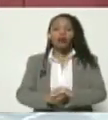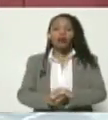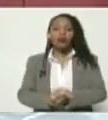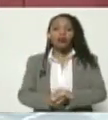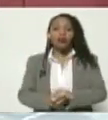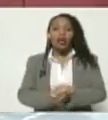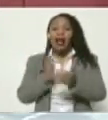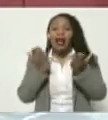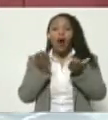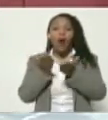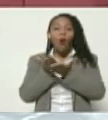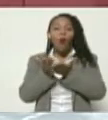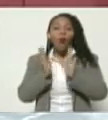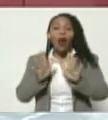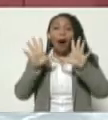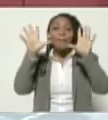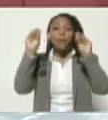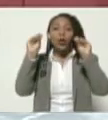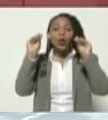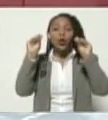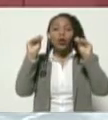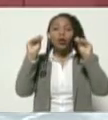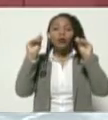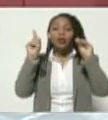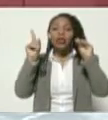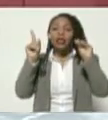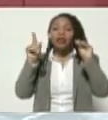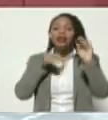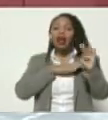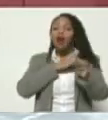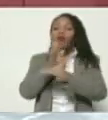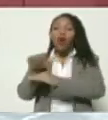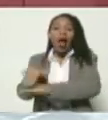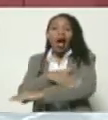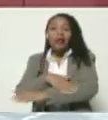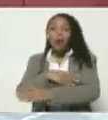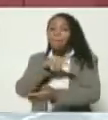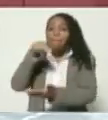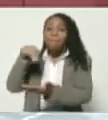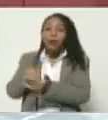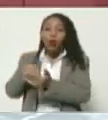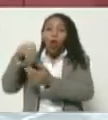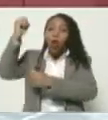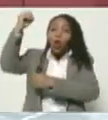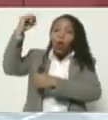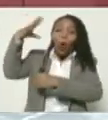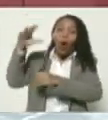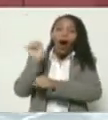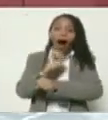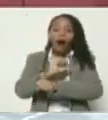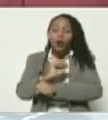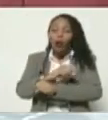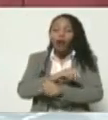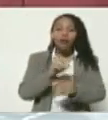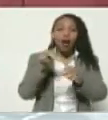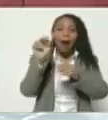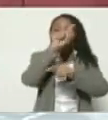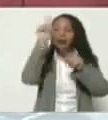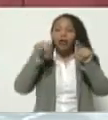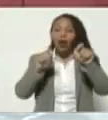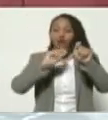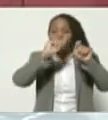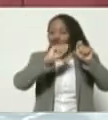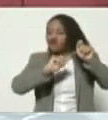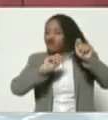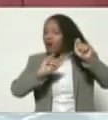y de la escuela se fue la luz, y se fueron para la calle, se pararon en la calle con la luz de los carros. Se llevaron la pizarra para terminar el